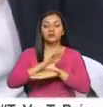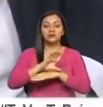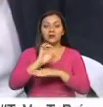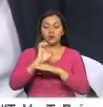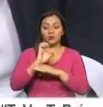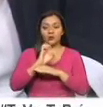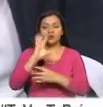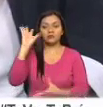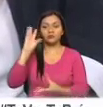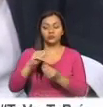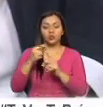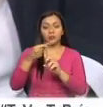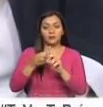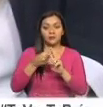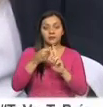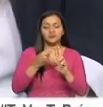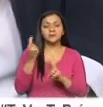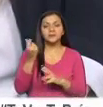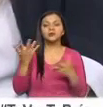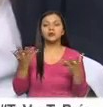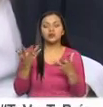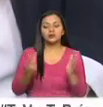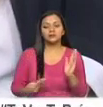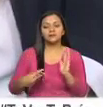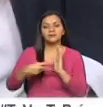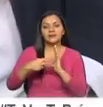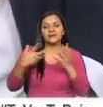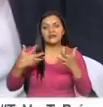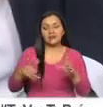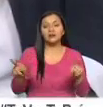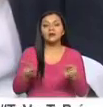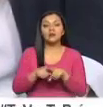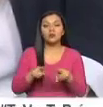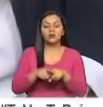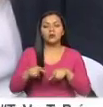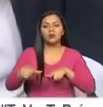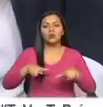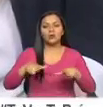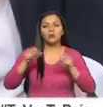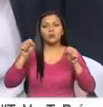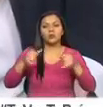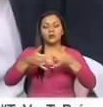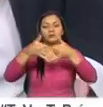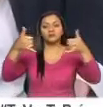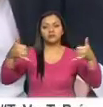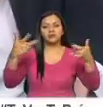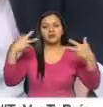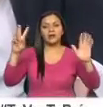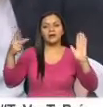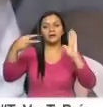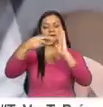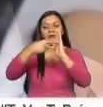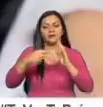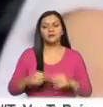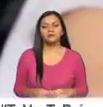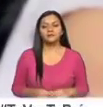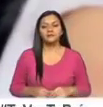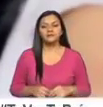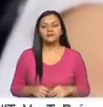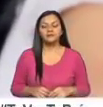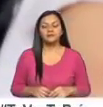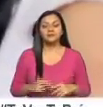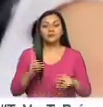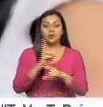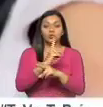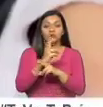los últimos meses las cuentas se han incrementado, al igual que los sitios para realizar transacciones. El